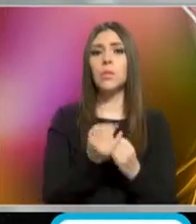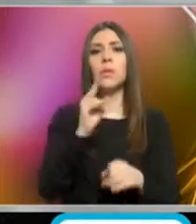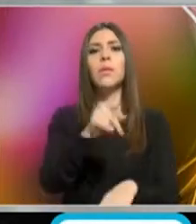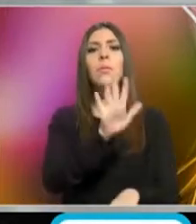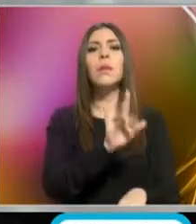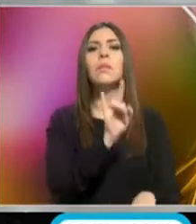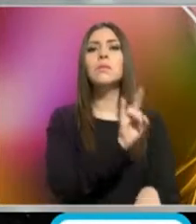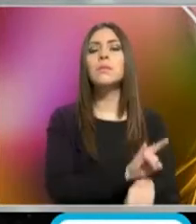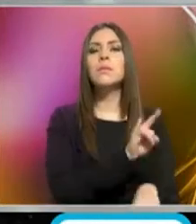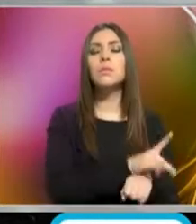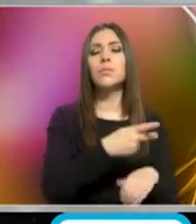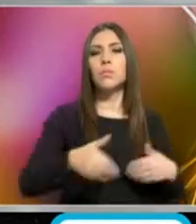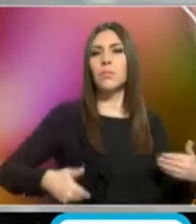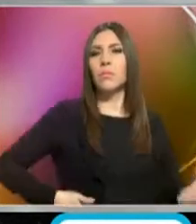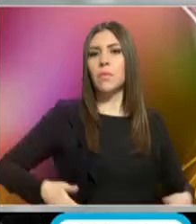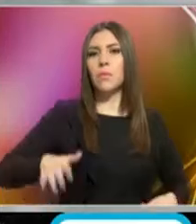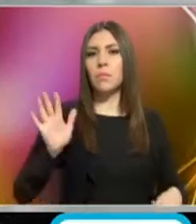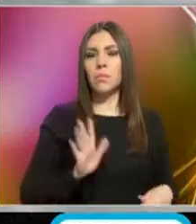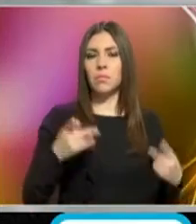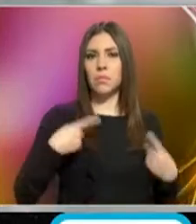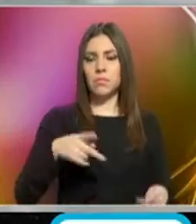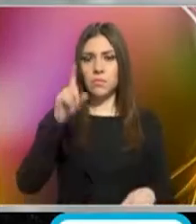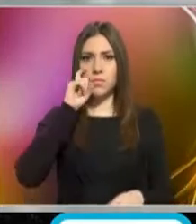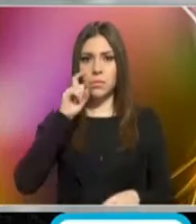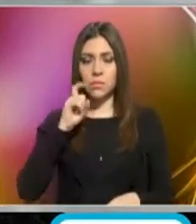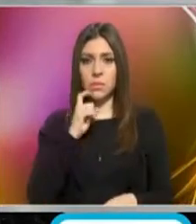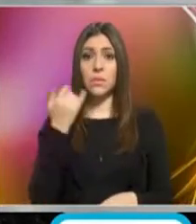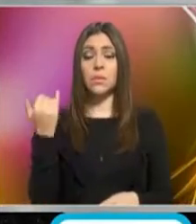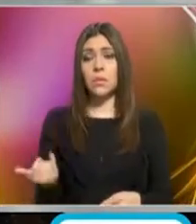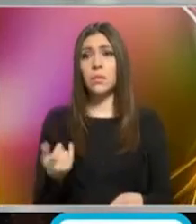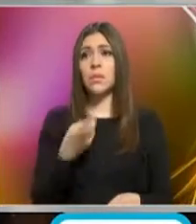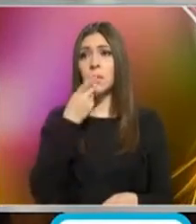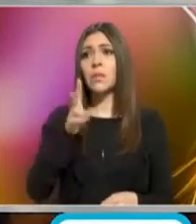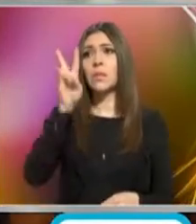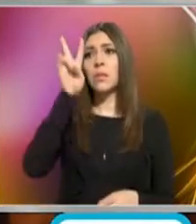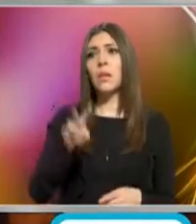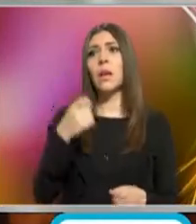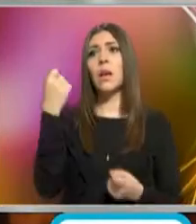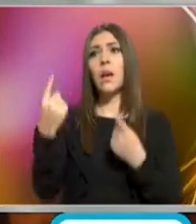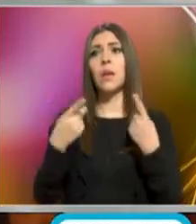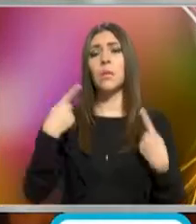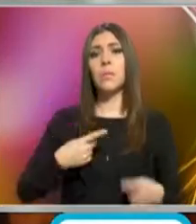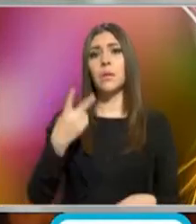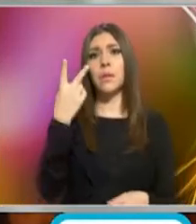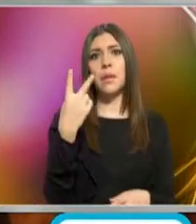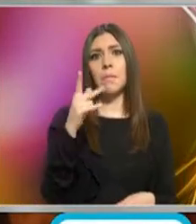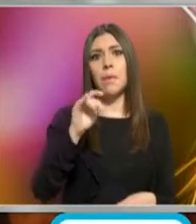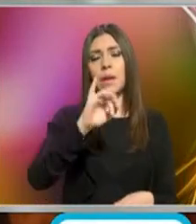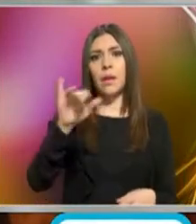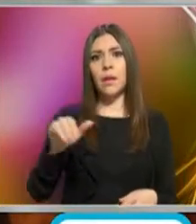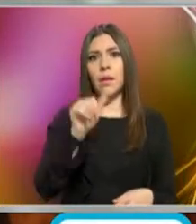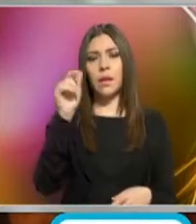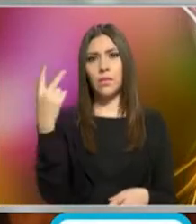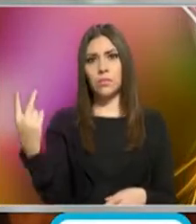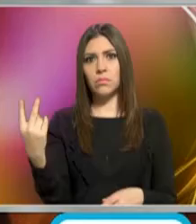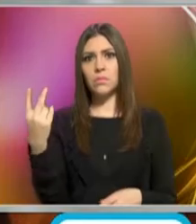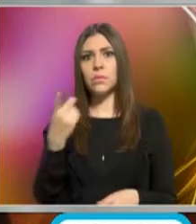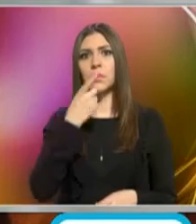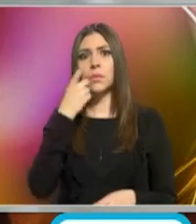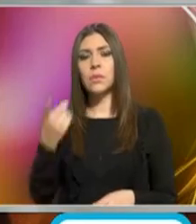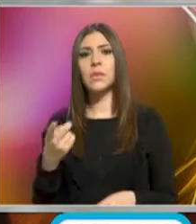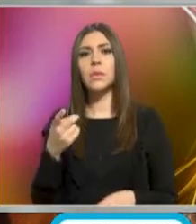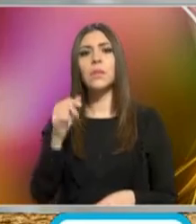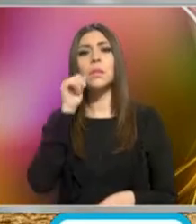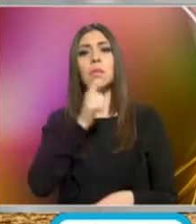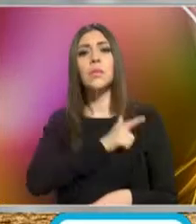muchas veces también pasa con las parejas, las personas que acostumbran a ver pornografía, tienen una alta expectativa luego en sus